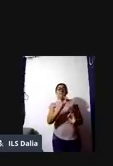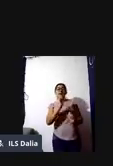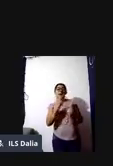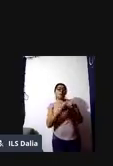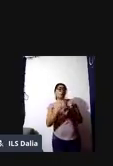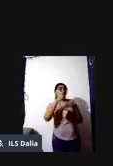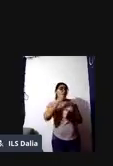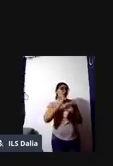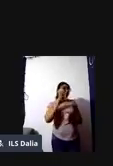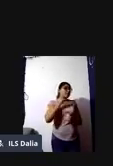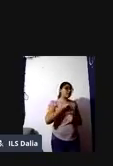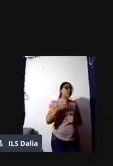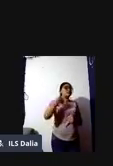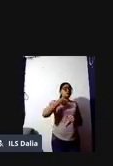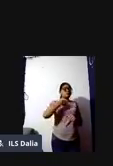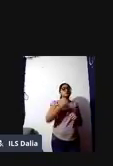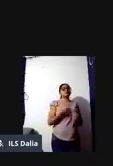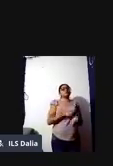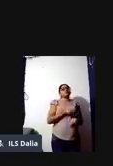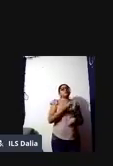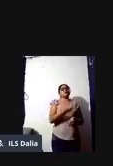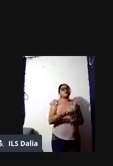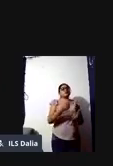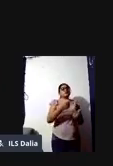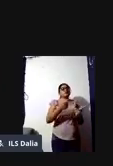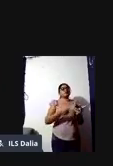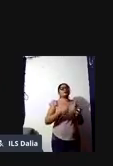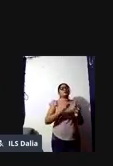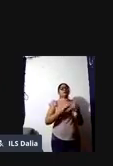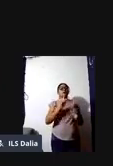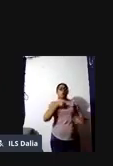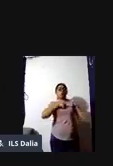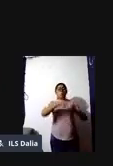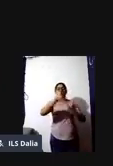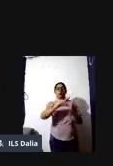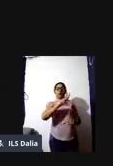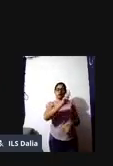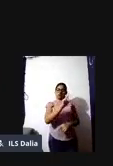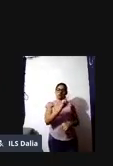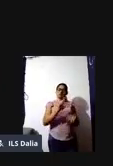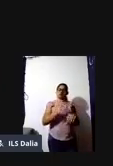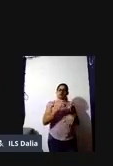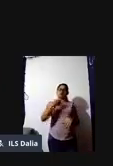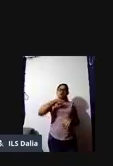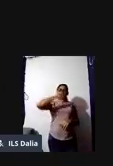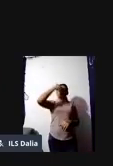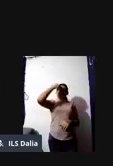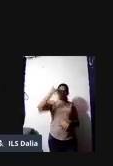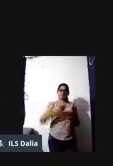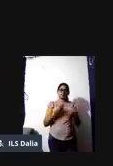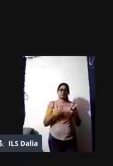porque evidentemente venimos cansados, estamos relajando el estrés, ¿no? Era más bien como de